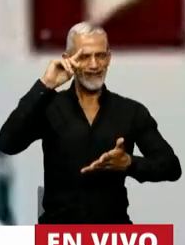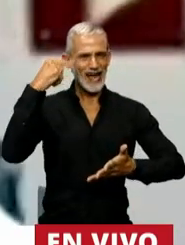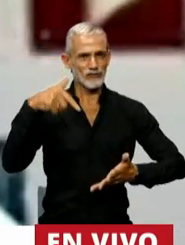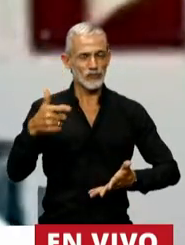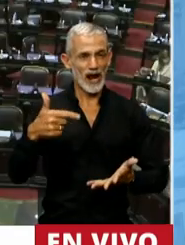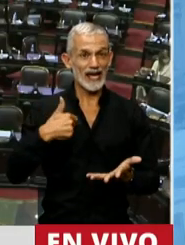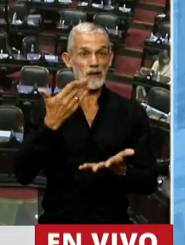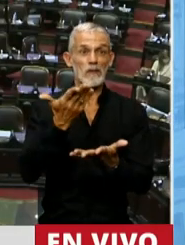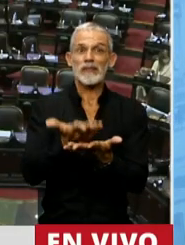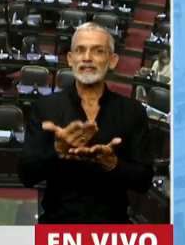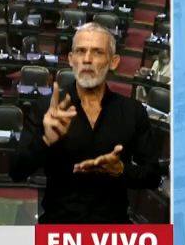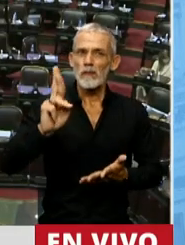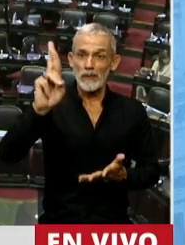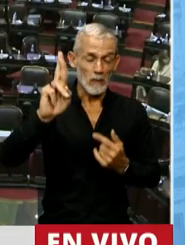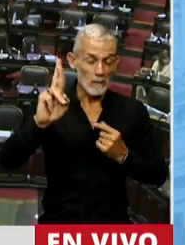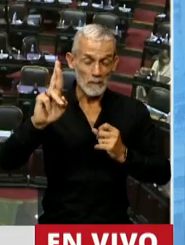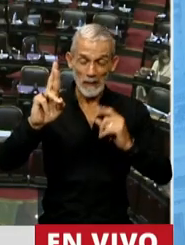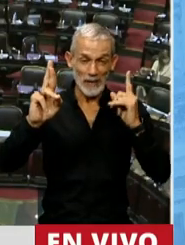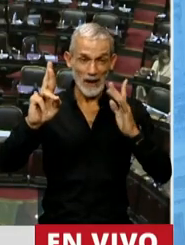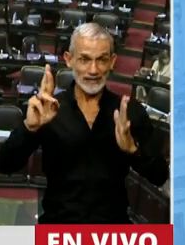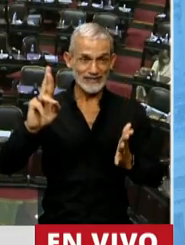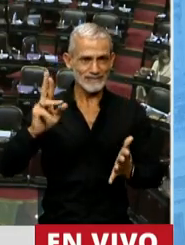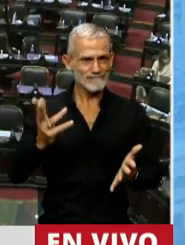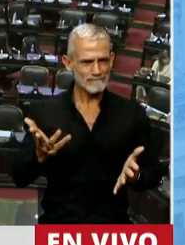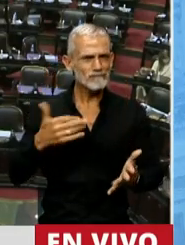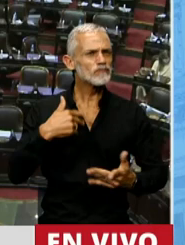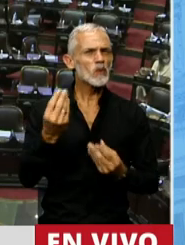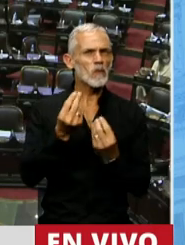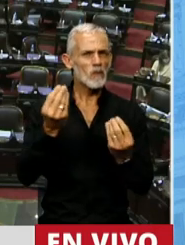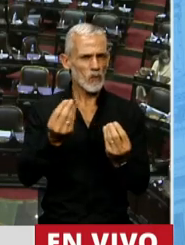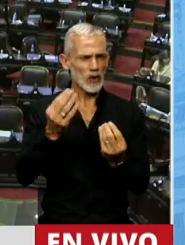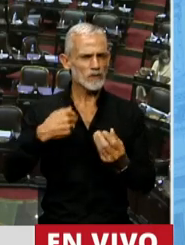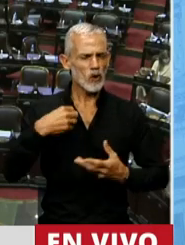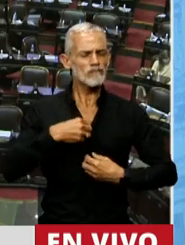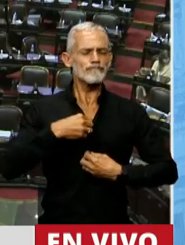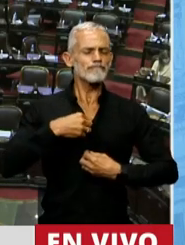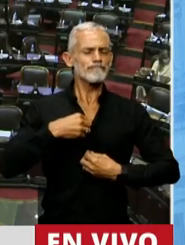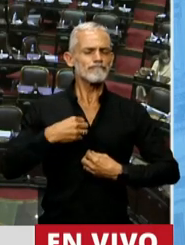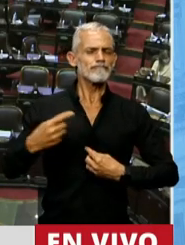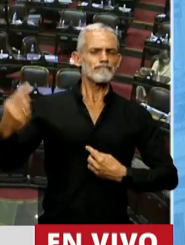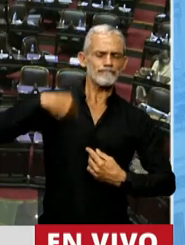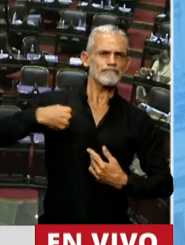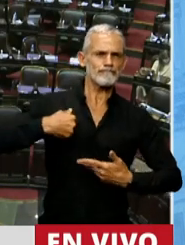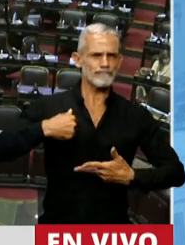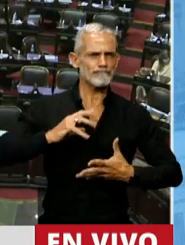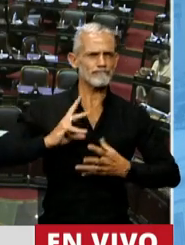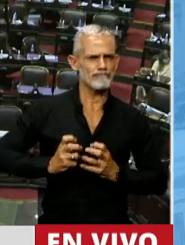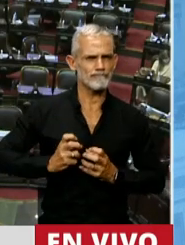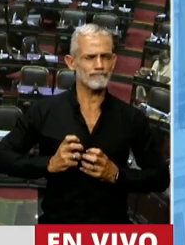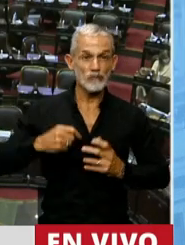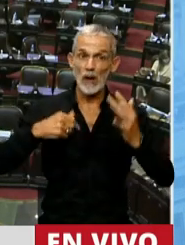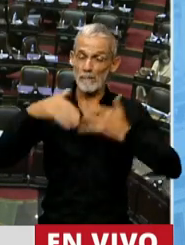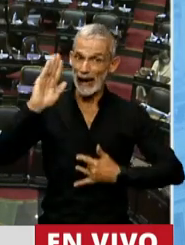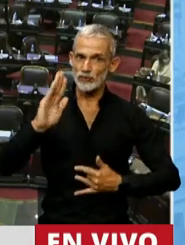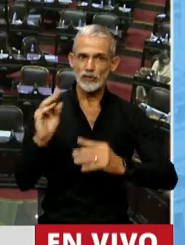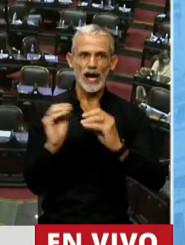que presento una cuestión de privilegio, y creo que lo hago porque me siento agraviado y creo que también la